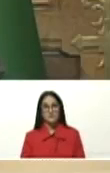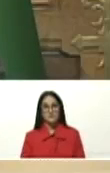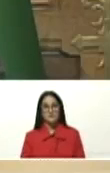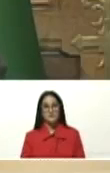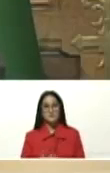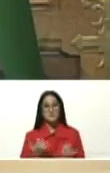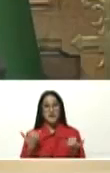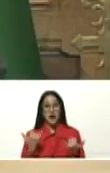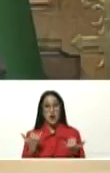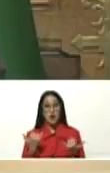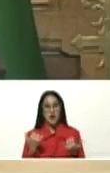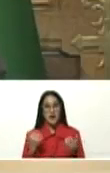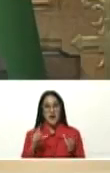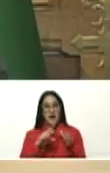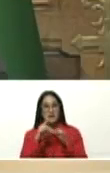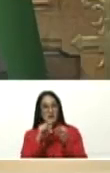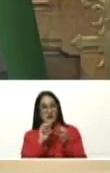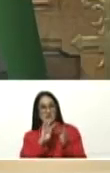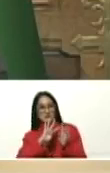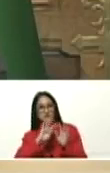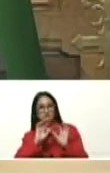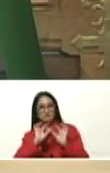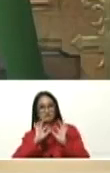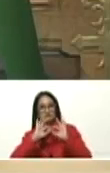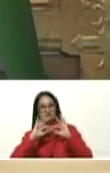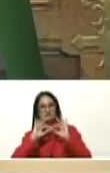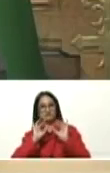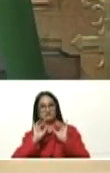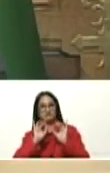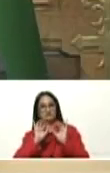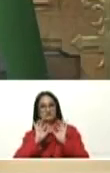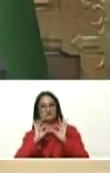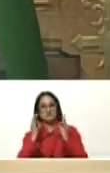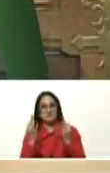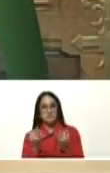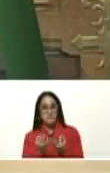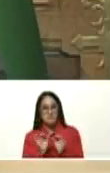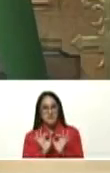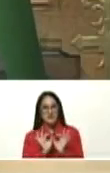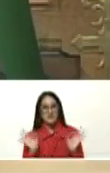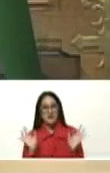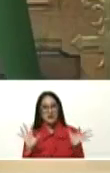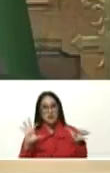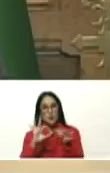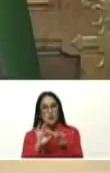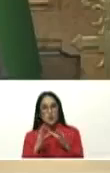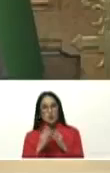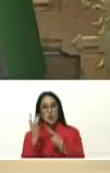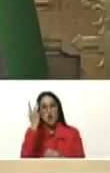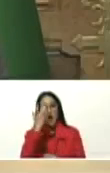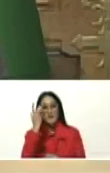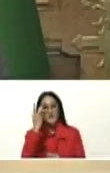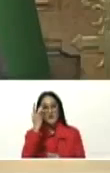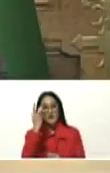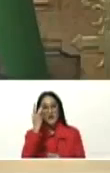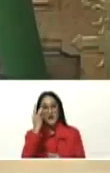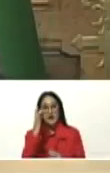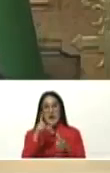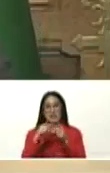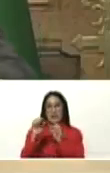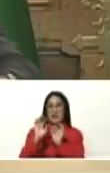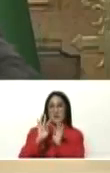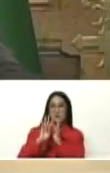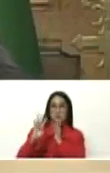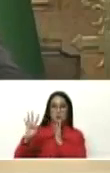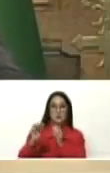alineado para que vuelva el tiempo de impulsar con fuerza la unión de toda África y América del Sur.